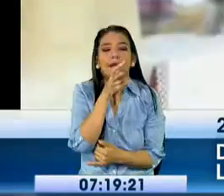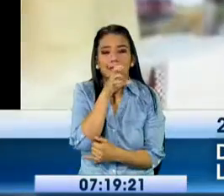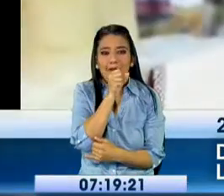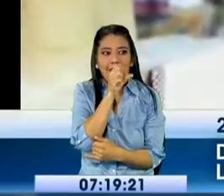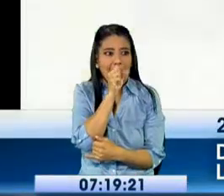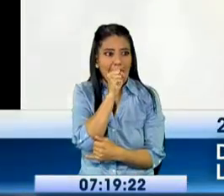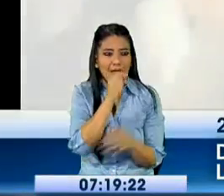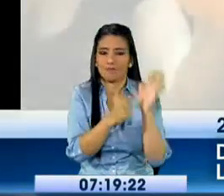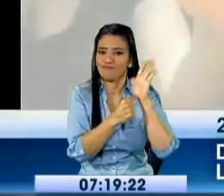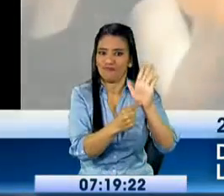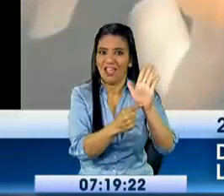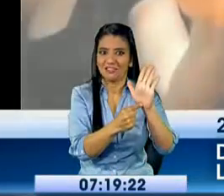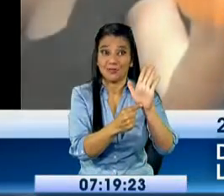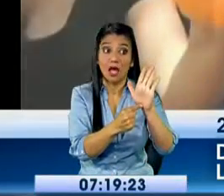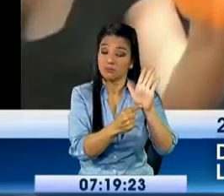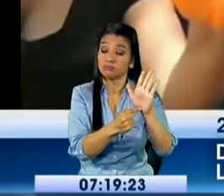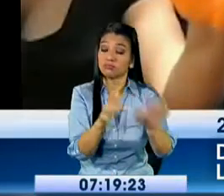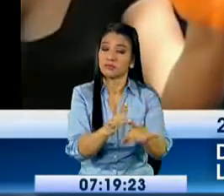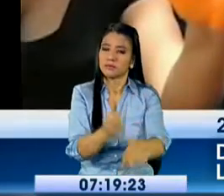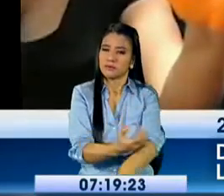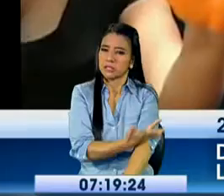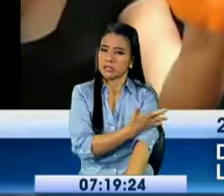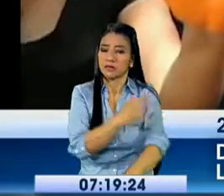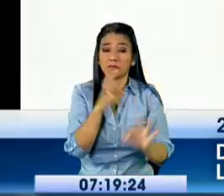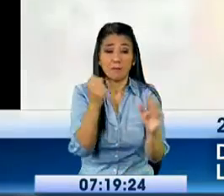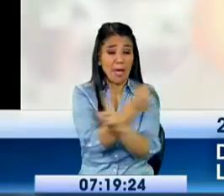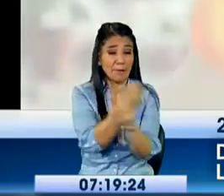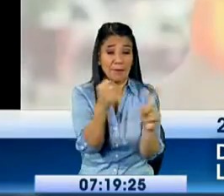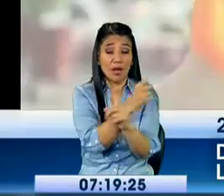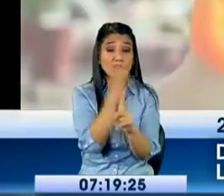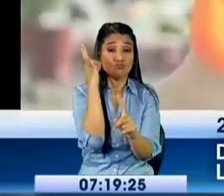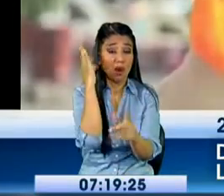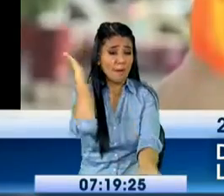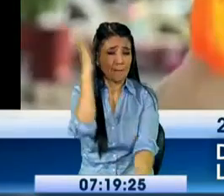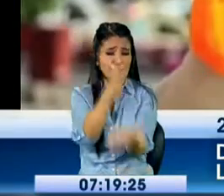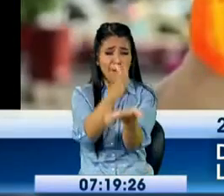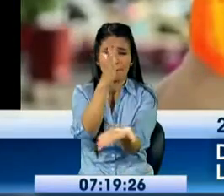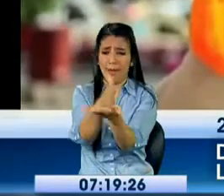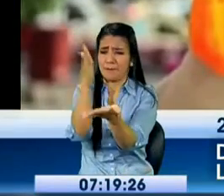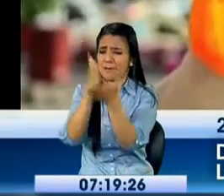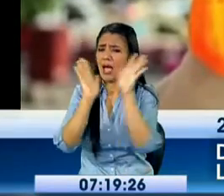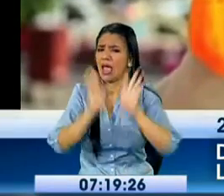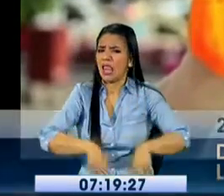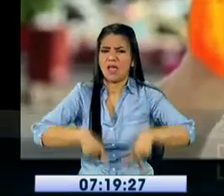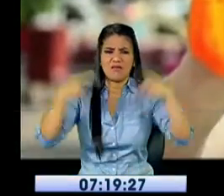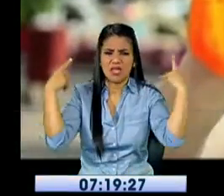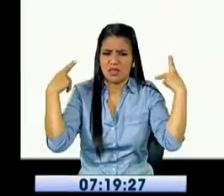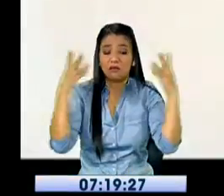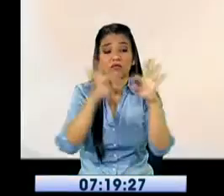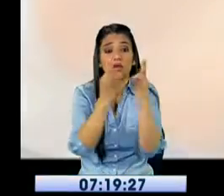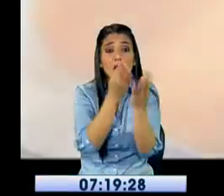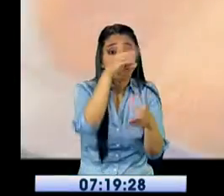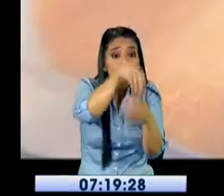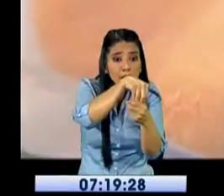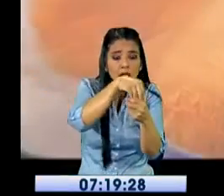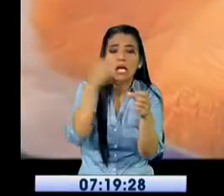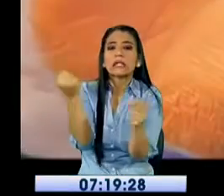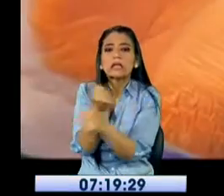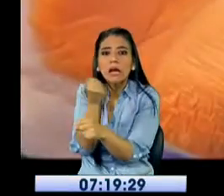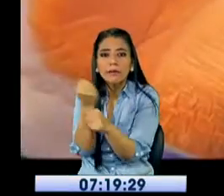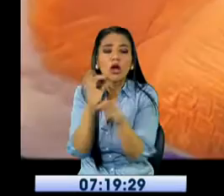educar y sensibilizar para erradicar el maltrato hacia la mujer en todos los aspectos de la vida, tanto familiar como laboral y pública.